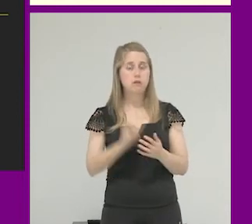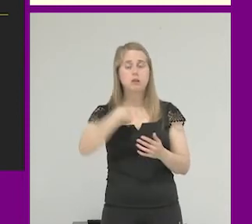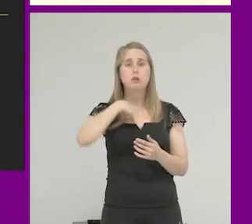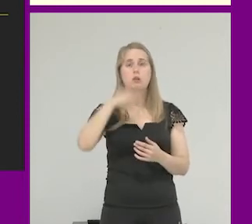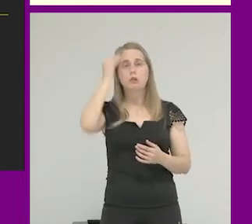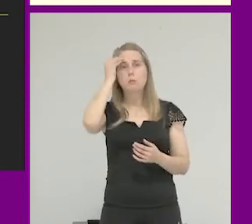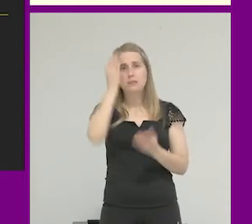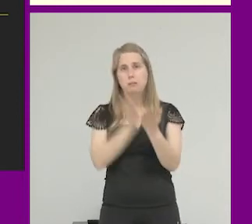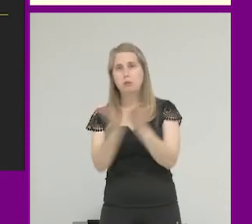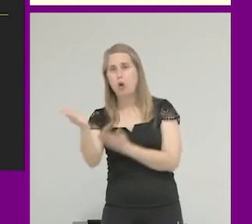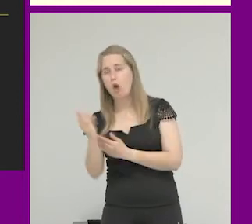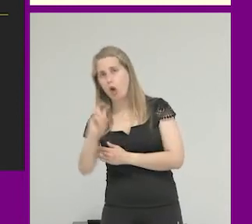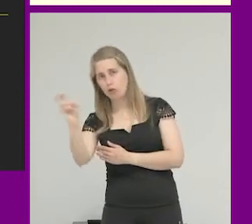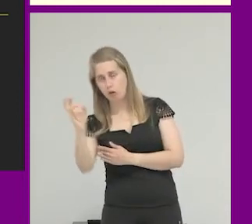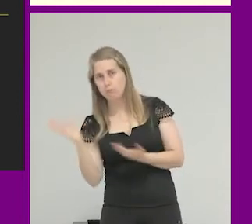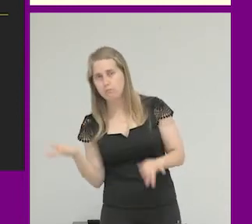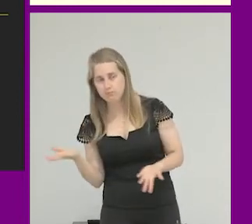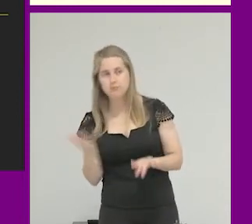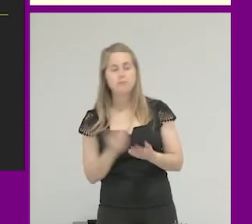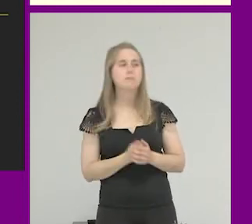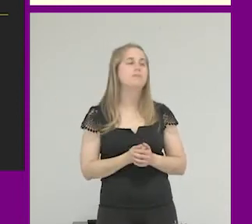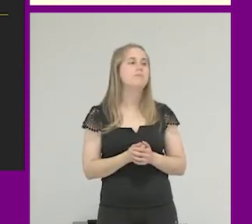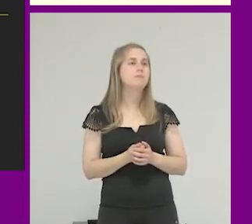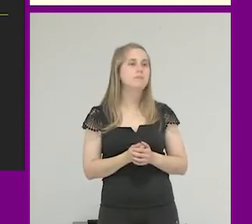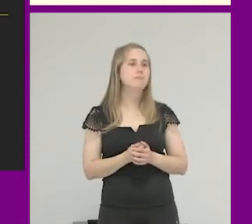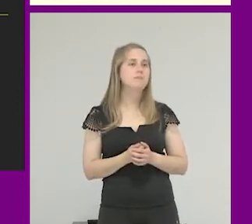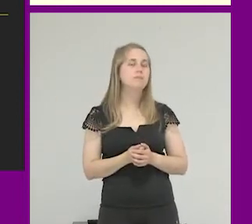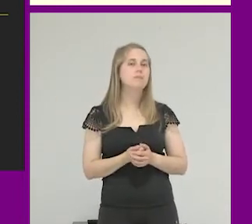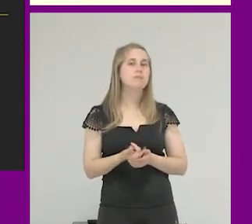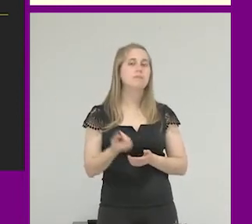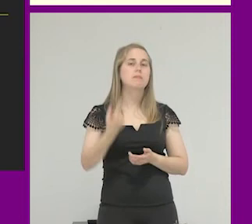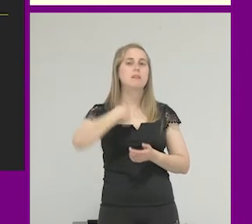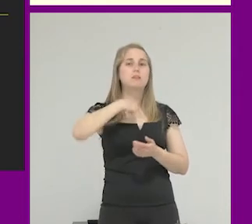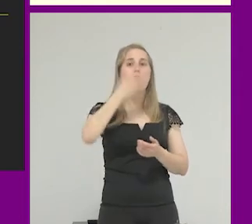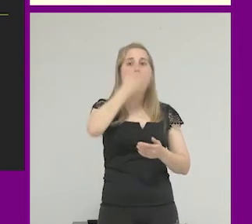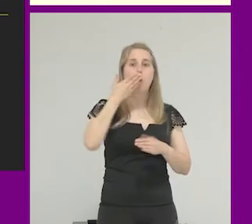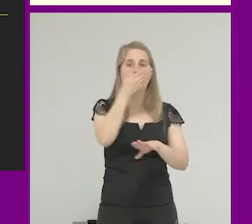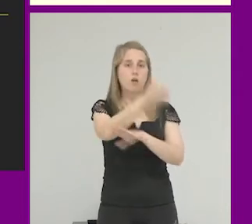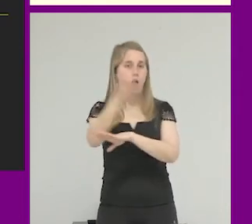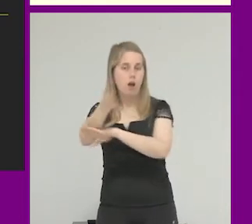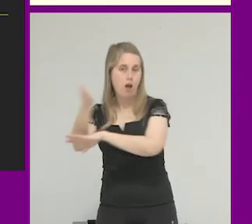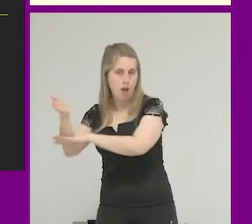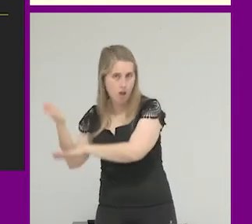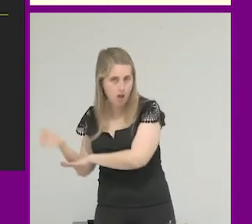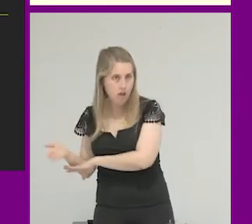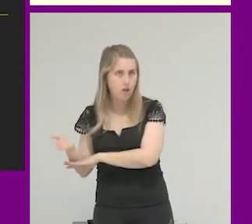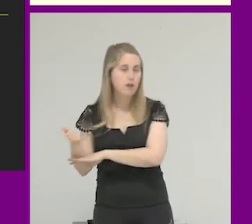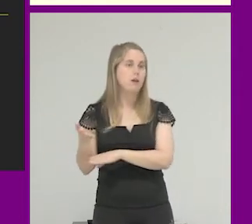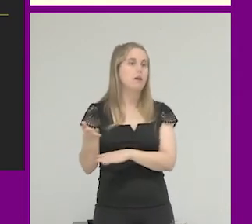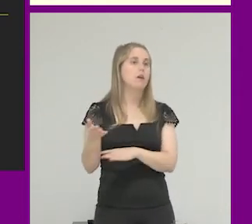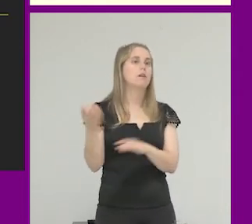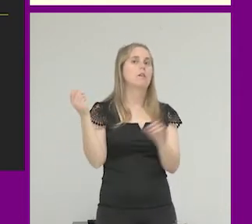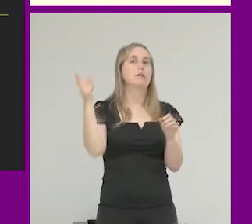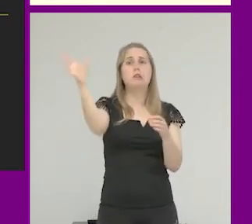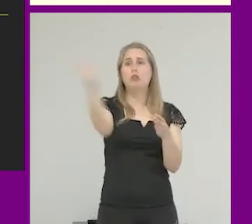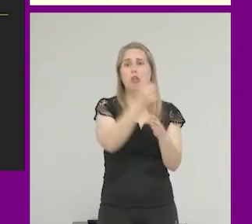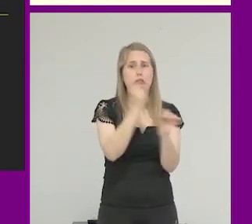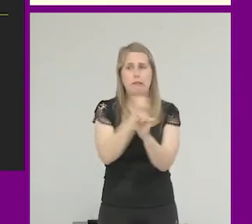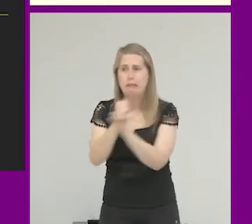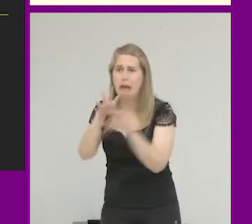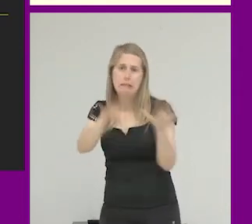genuen beste bide batetik jutea. Eta badeika egon ginen, eskola guztietara, guztiok superlanpetuta, oso